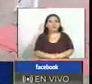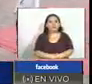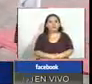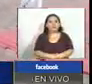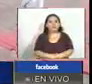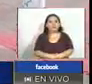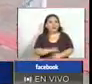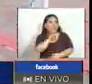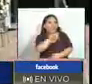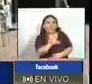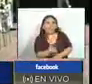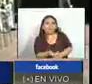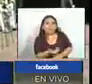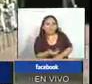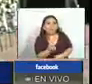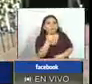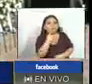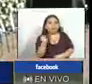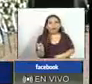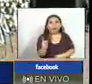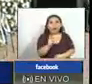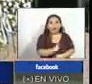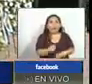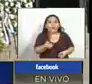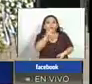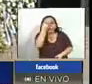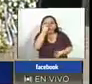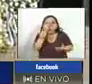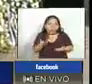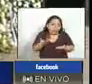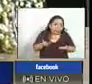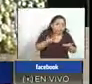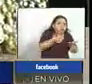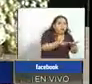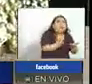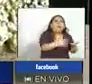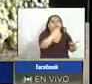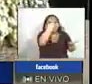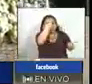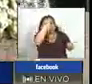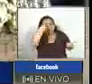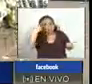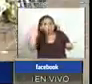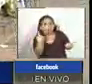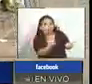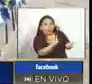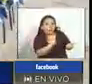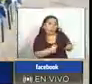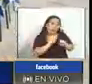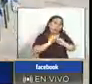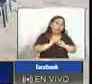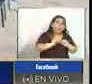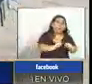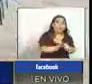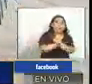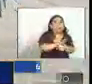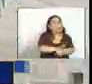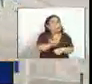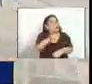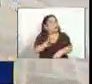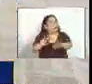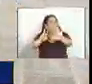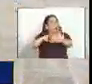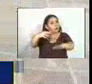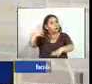En esta ceremonia se presentó una ofrenda floral en honor a los más de 700 salvadoreños que han fallecido a